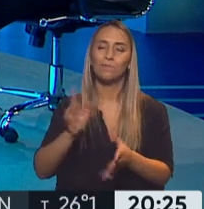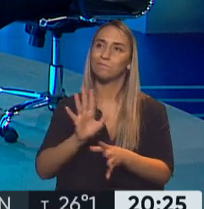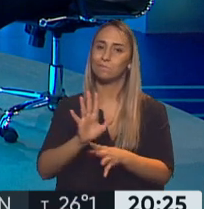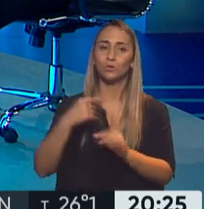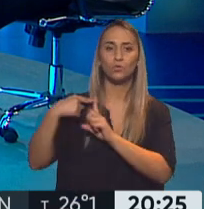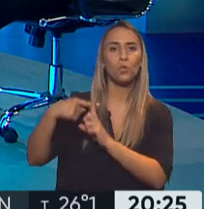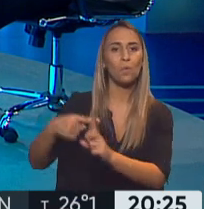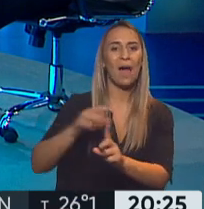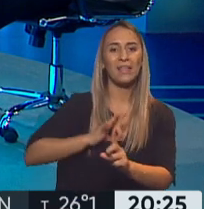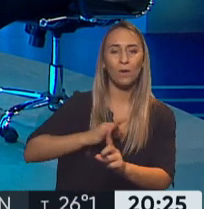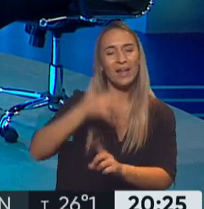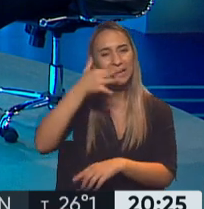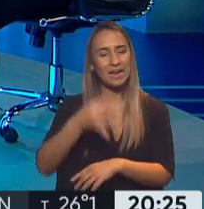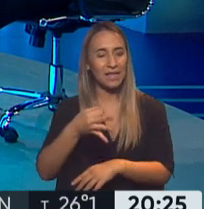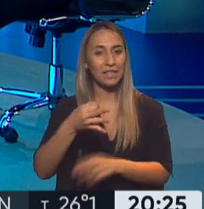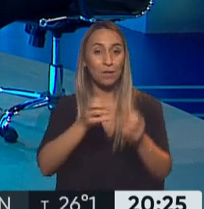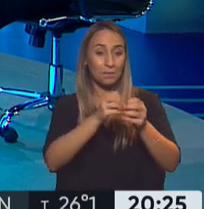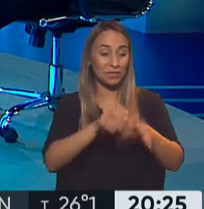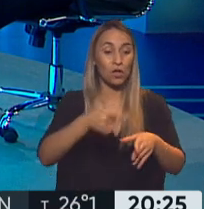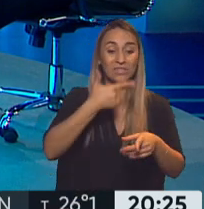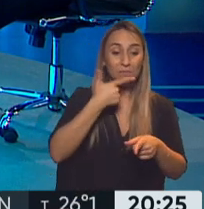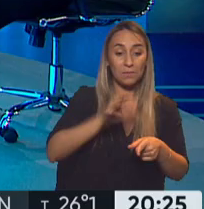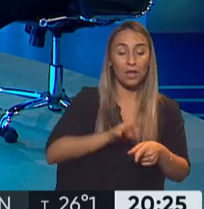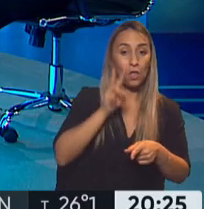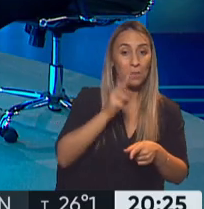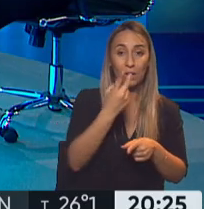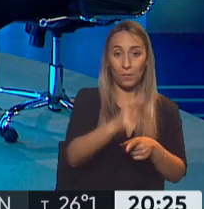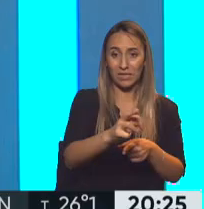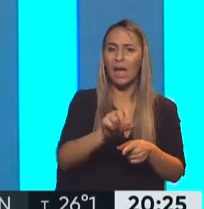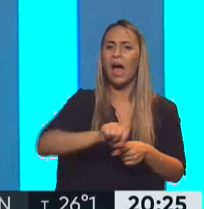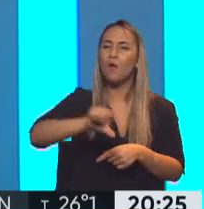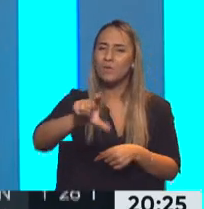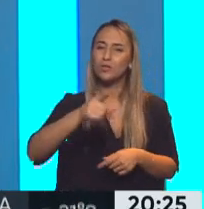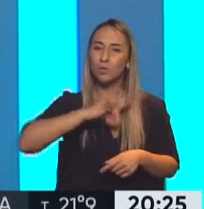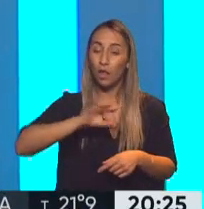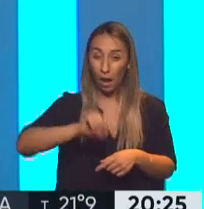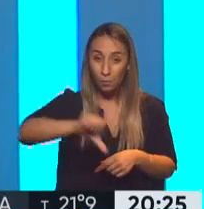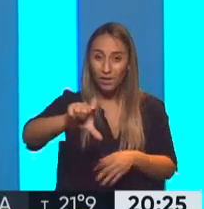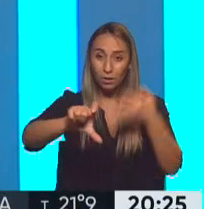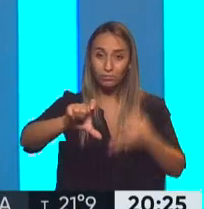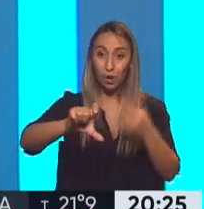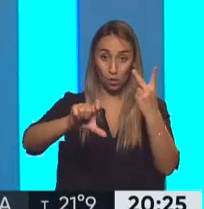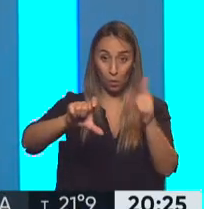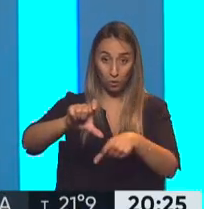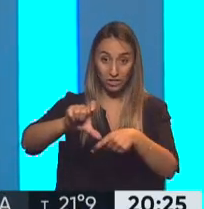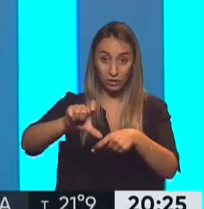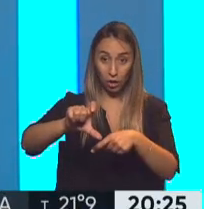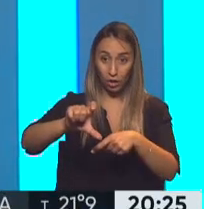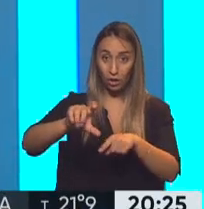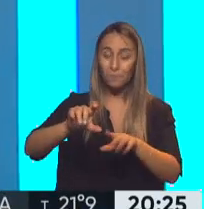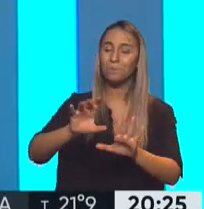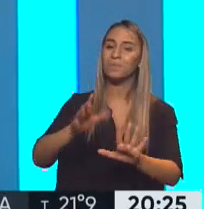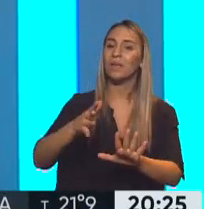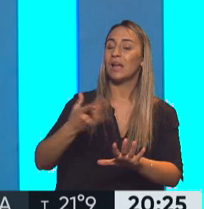el año en realidad comenzó el 2010 en el aumento salida que tienen es del 2% el aumento salarial por